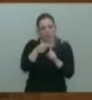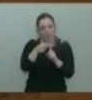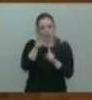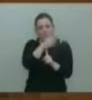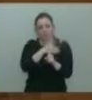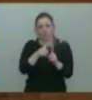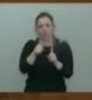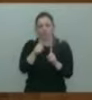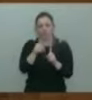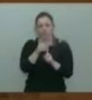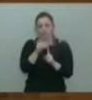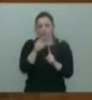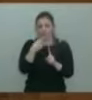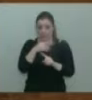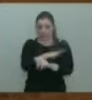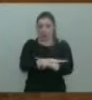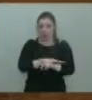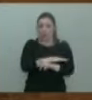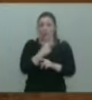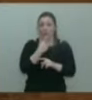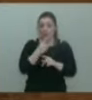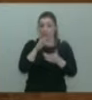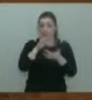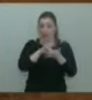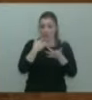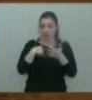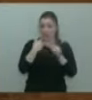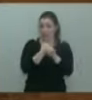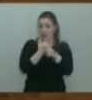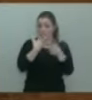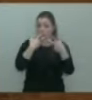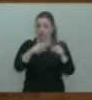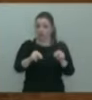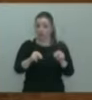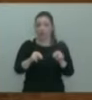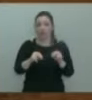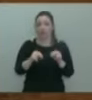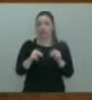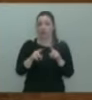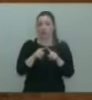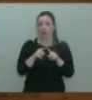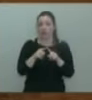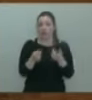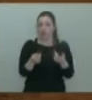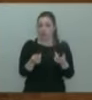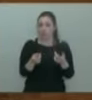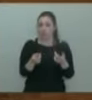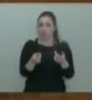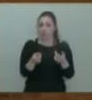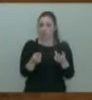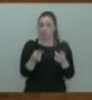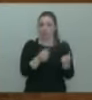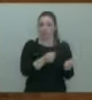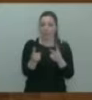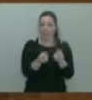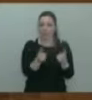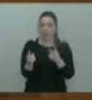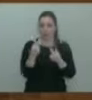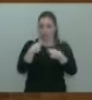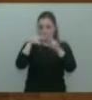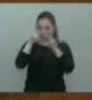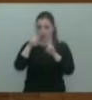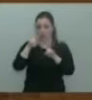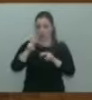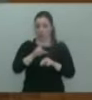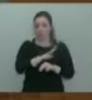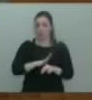por el Gobierno, es que una vez que finalicen todos los trabajos y aprovisionamientos pendientes para la puesta a punto del definitivo hospital, que esta sociedad se dedique a